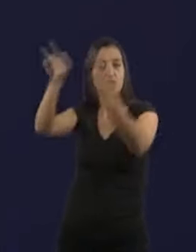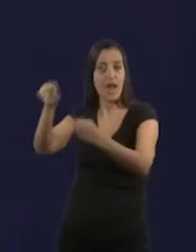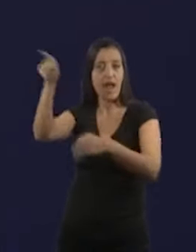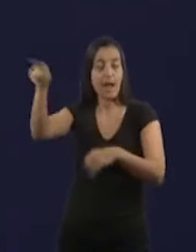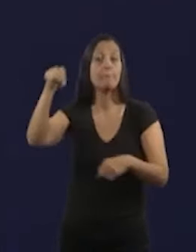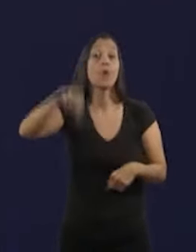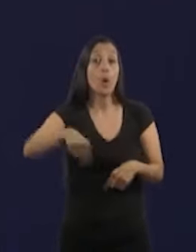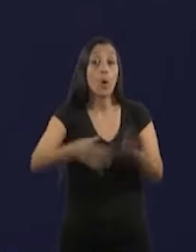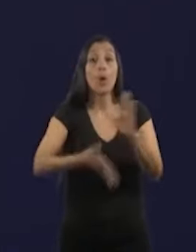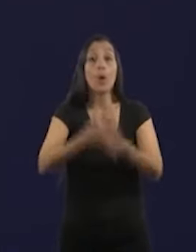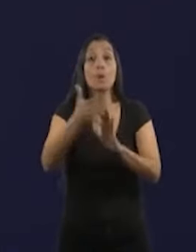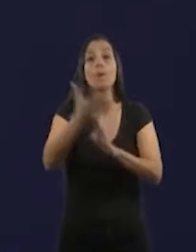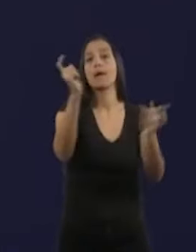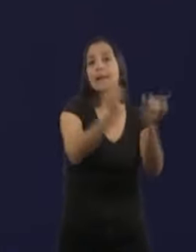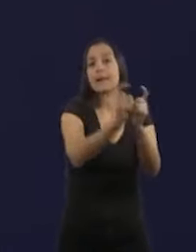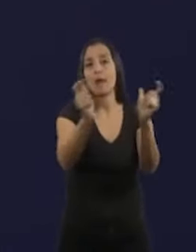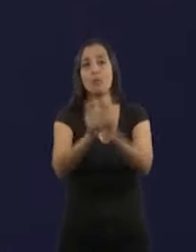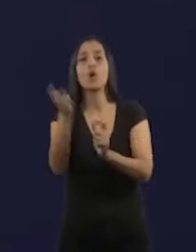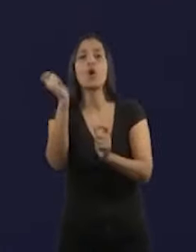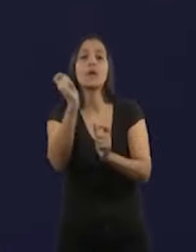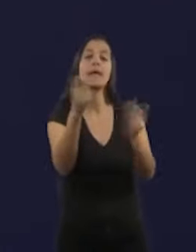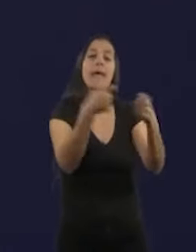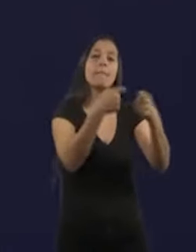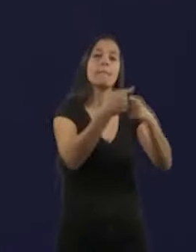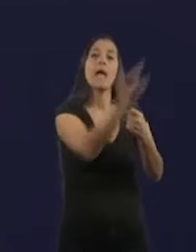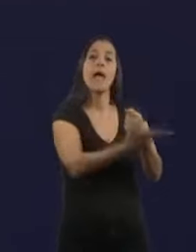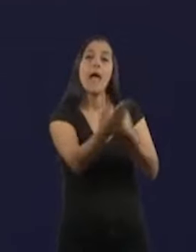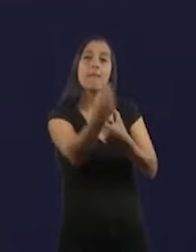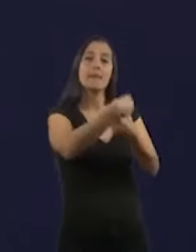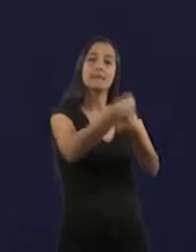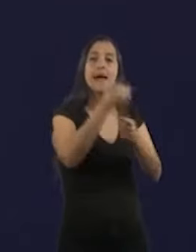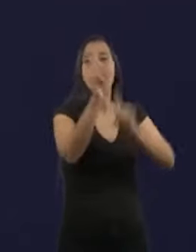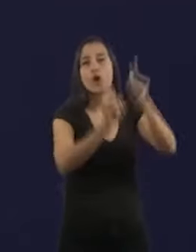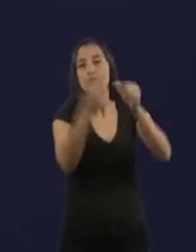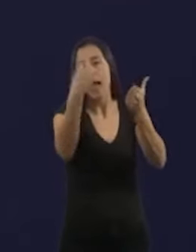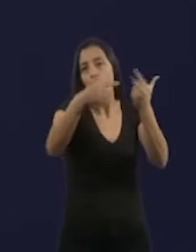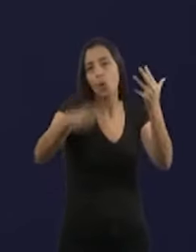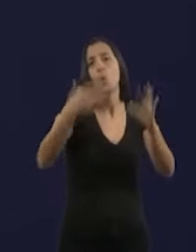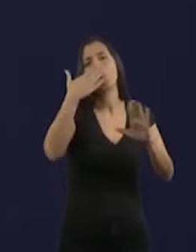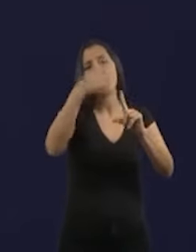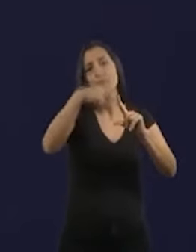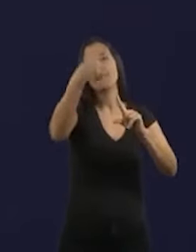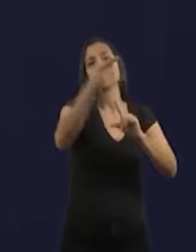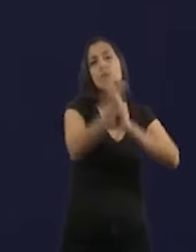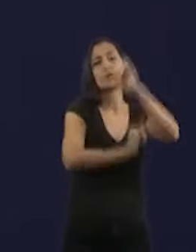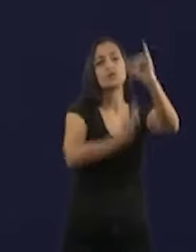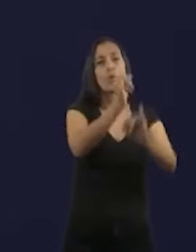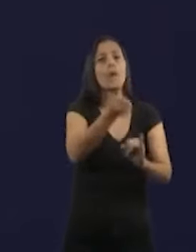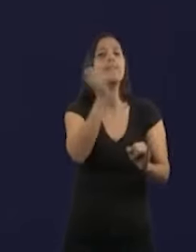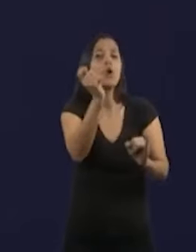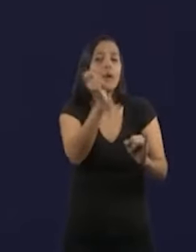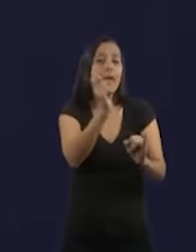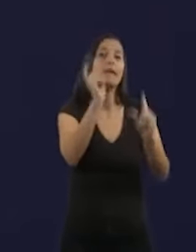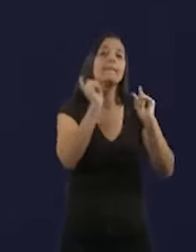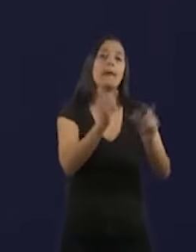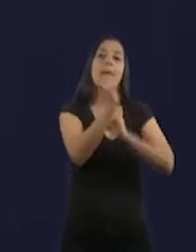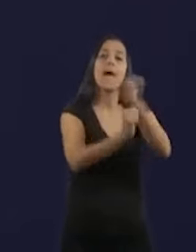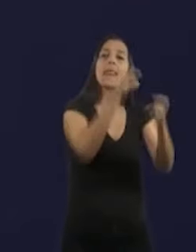Bueno, hoy va a tener una serie de reuniones con empresarios, después en un rato les daremos el detalle de los nombres y las empresas.